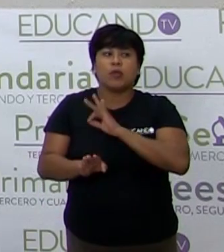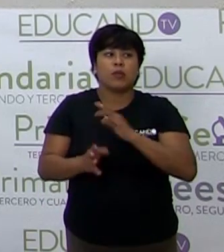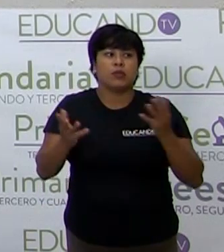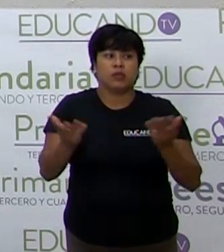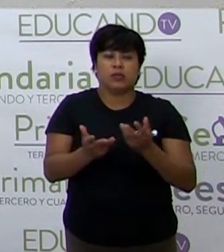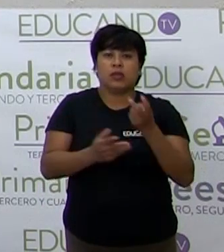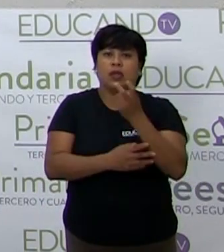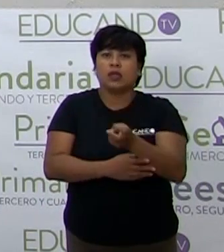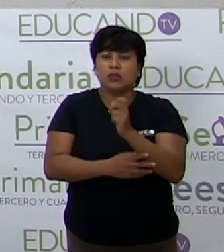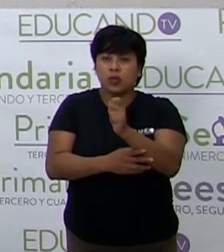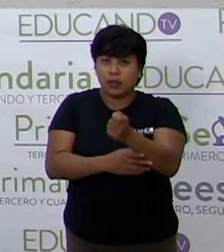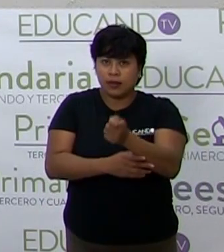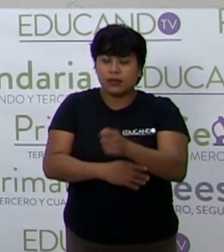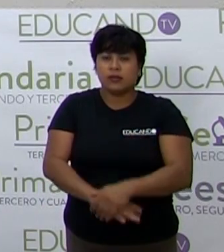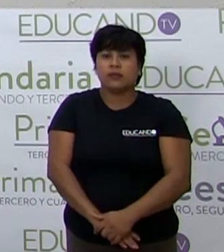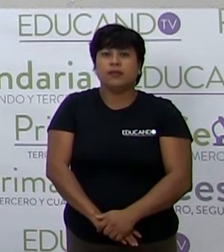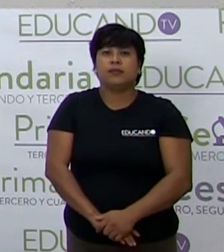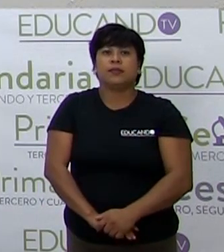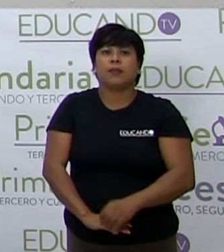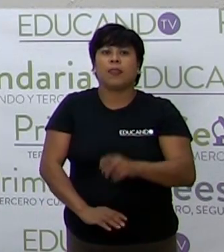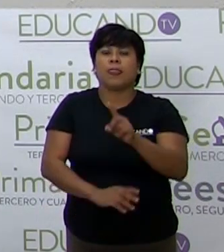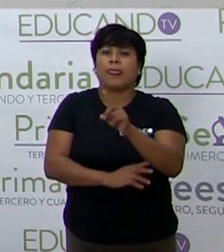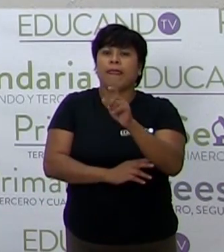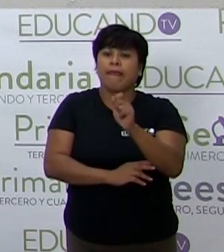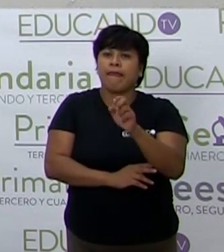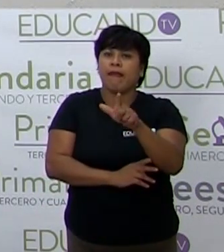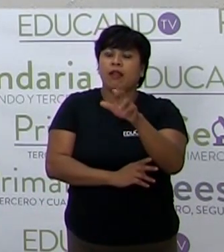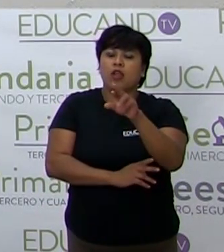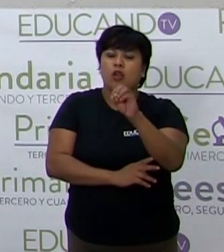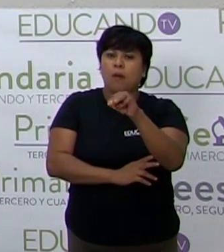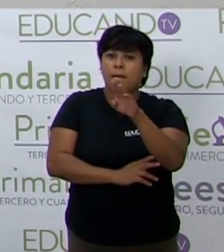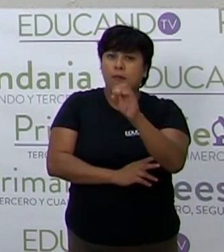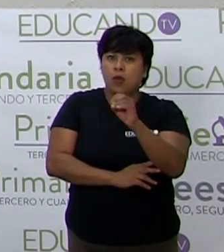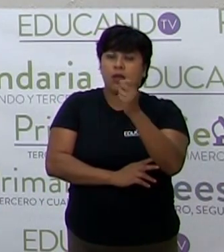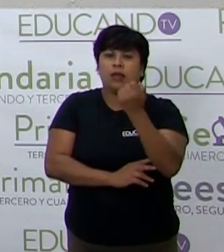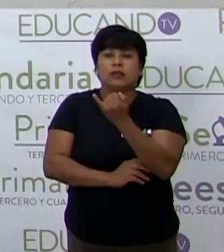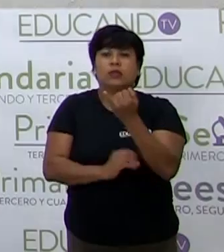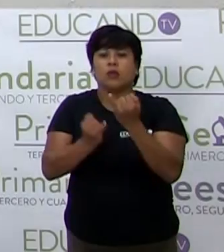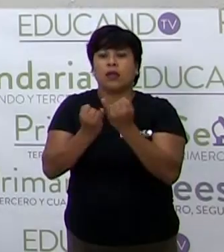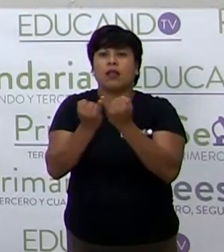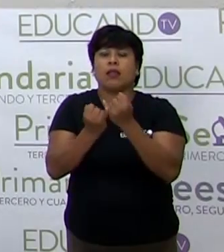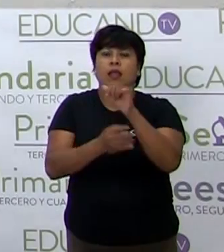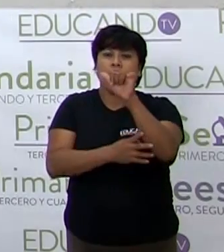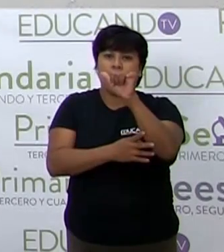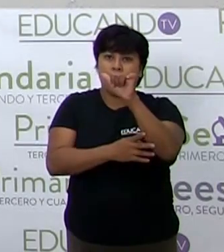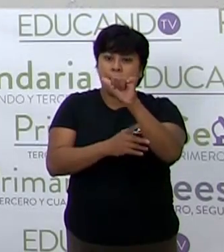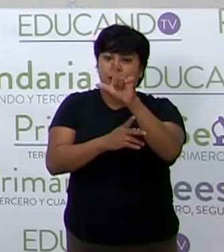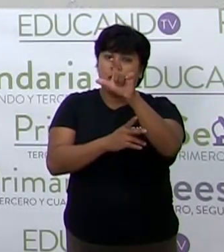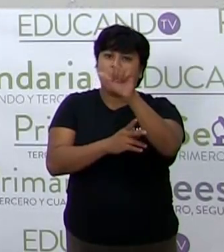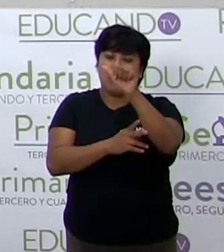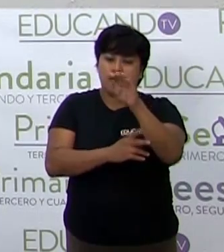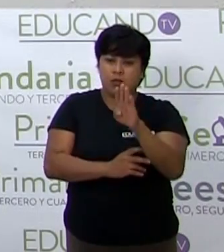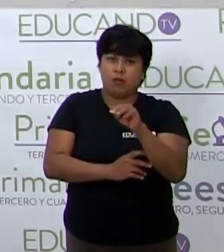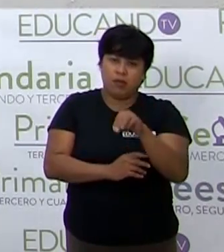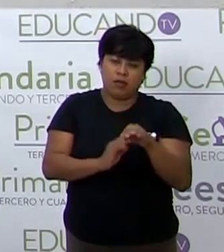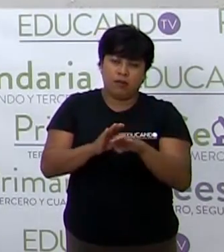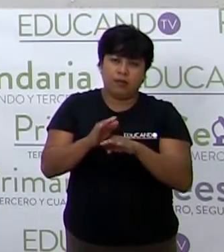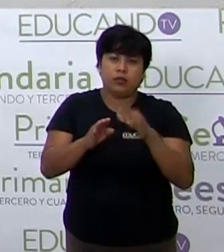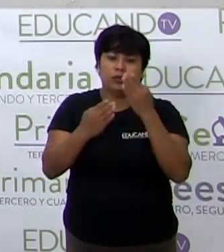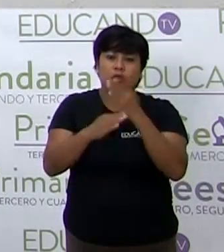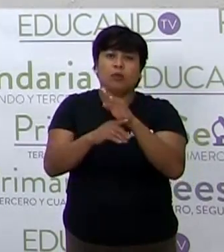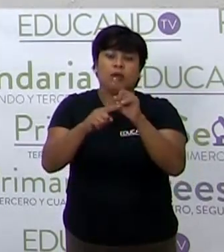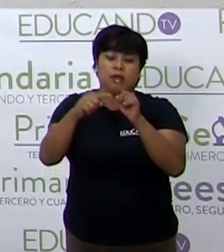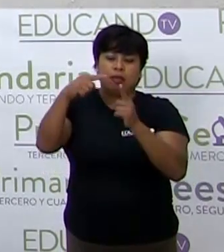primero lo que es esta fórmula del rombo, que es área es igual a diagonal mayor por diagonal menor sobre